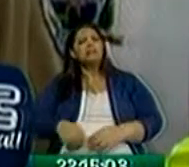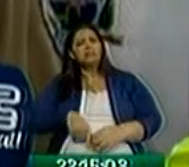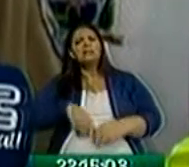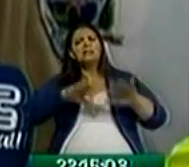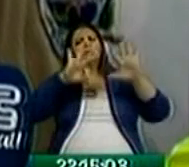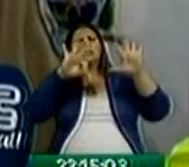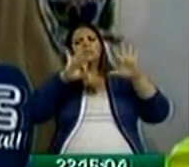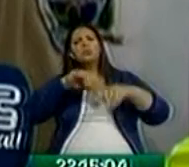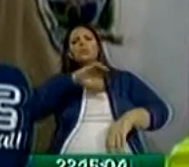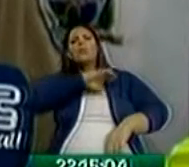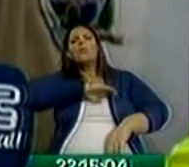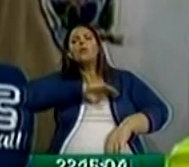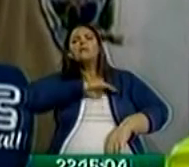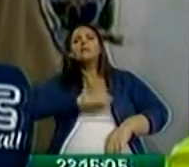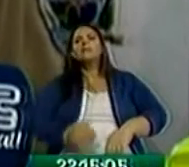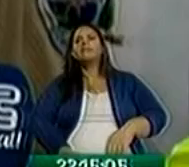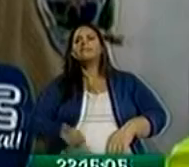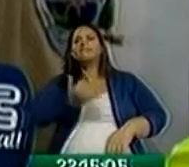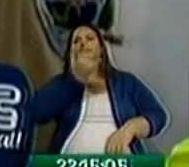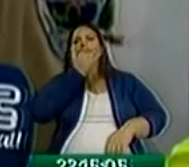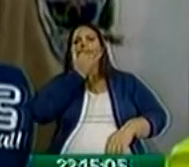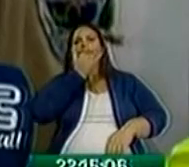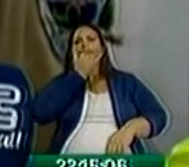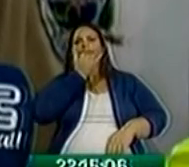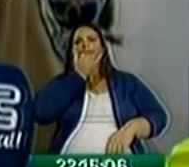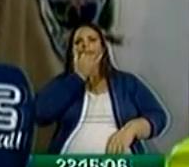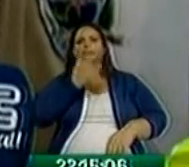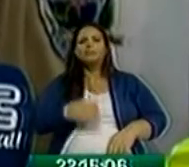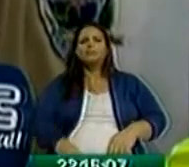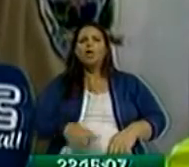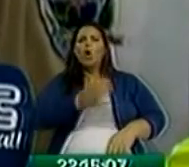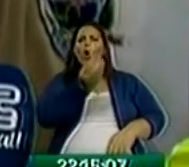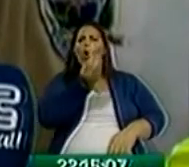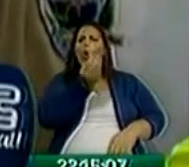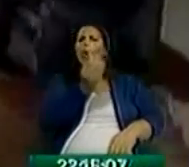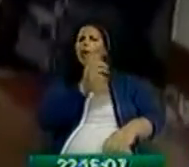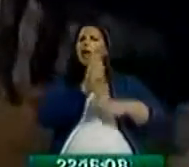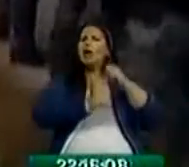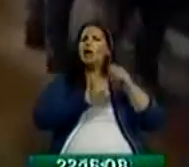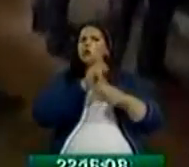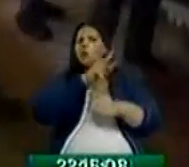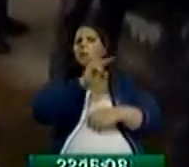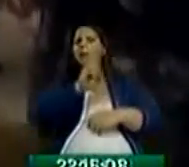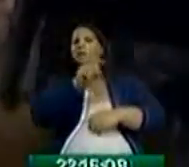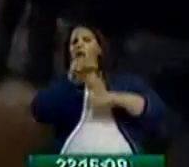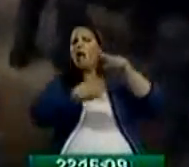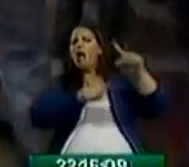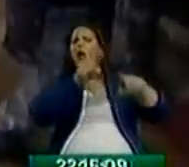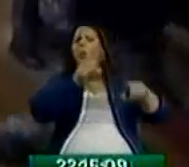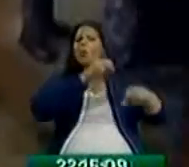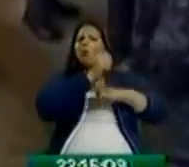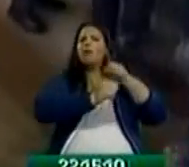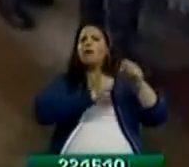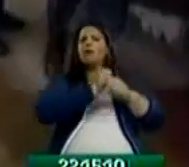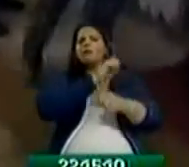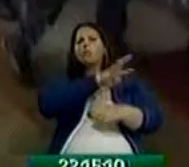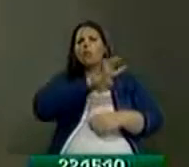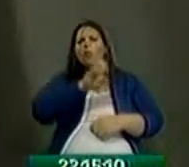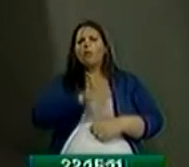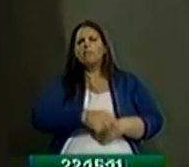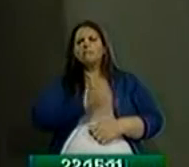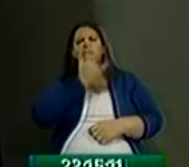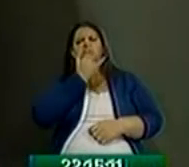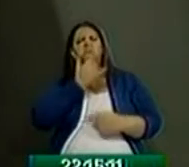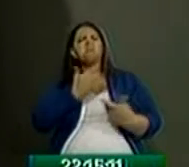lamentablemente policías en servicio activo, con edades entre los 20 y 40 años. Entre los delitos cometidos estarían los por tránsito y los